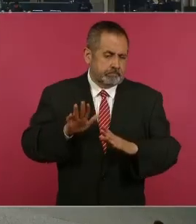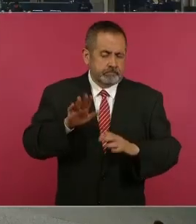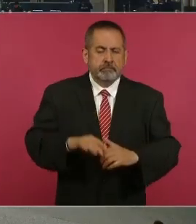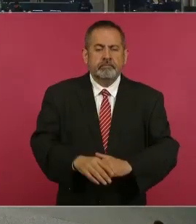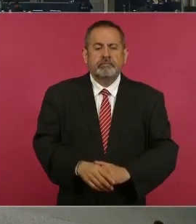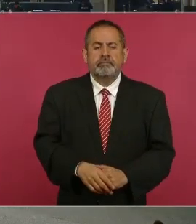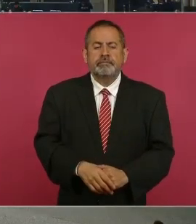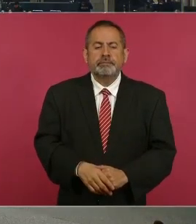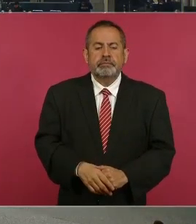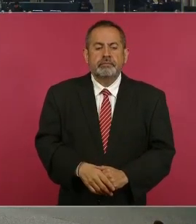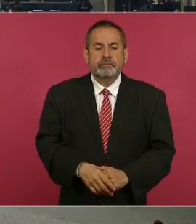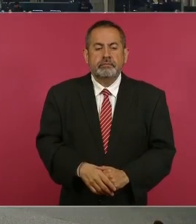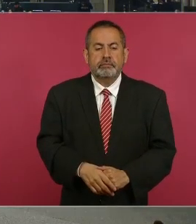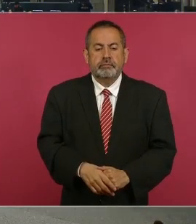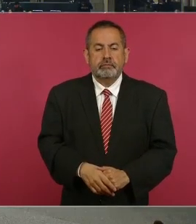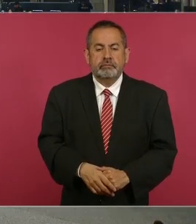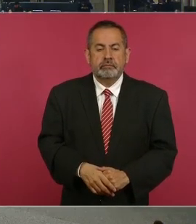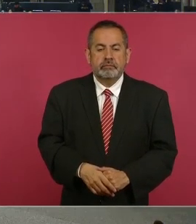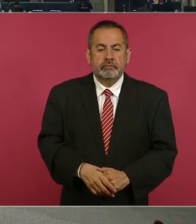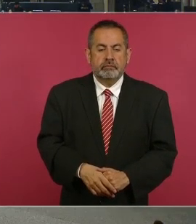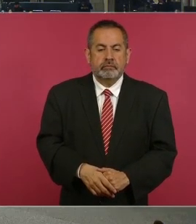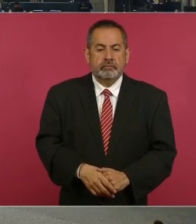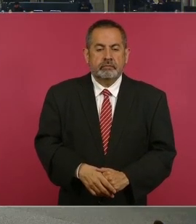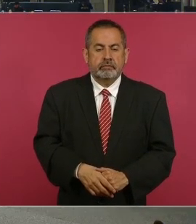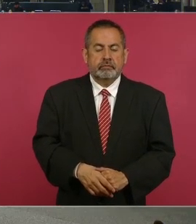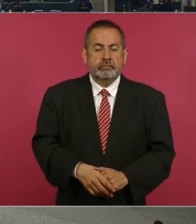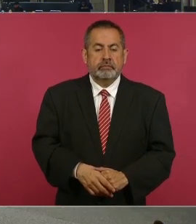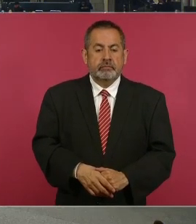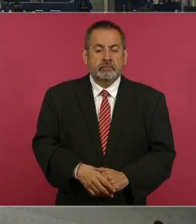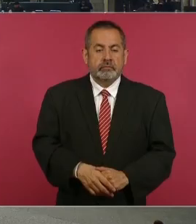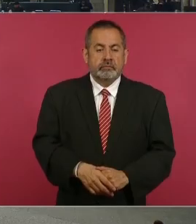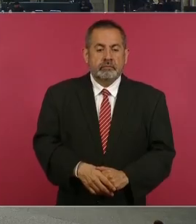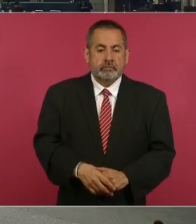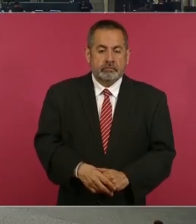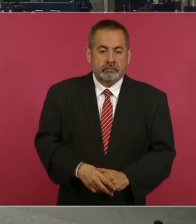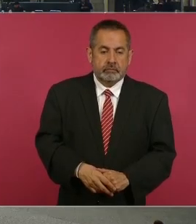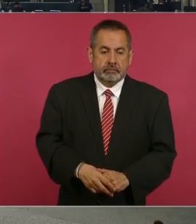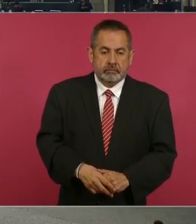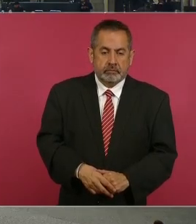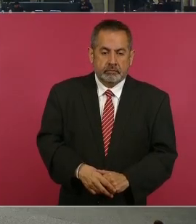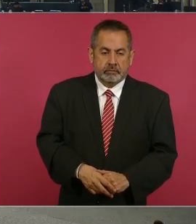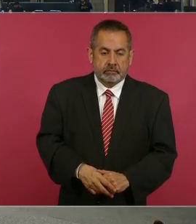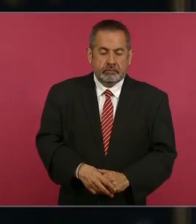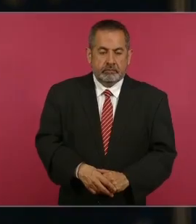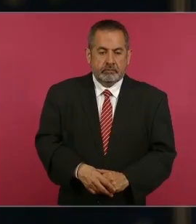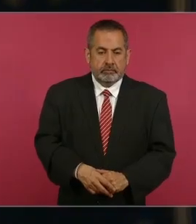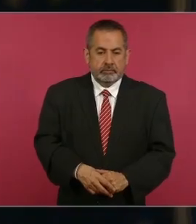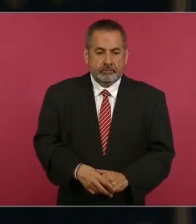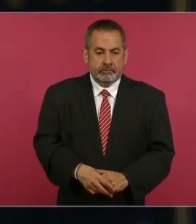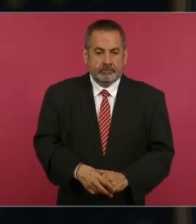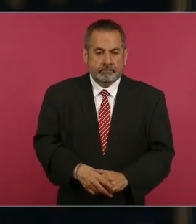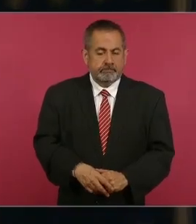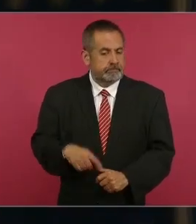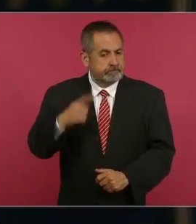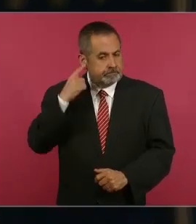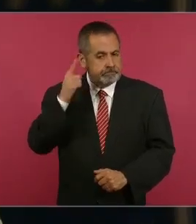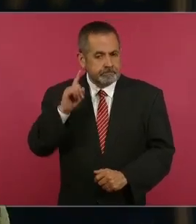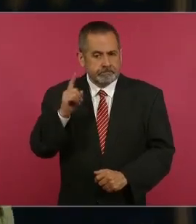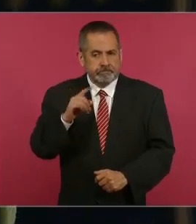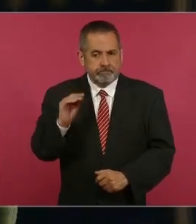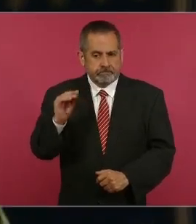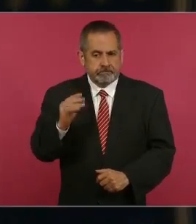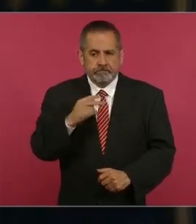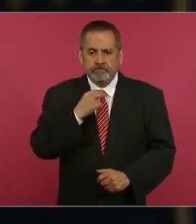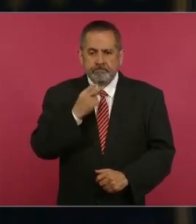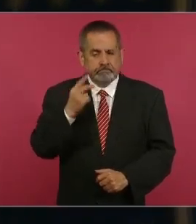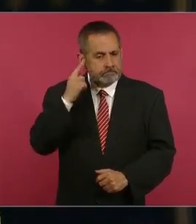la CFE y la gente que está en el aeropuerto? Usted habla de que va a haber un puente aéreo. Ah, sí. ¿Ya